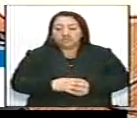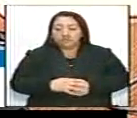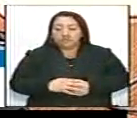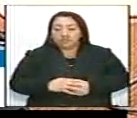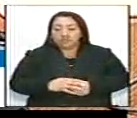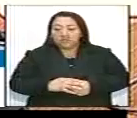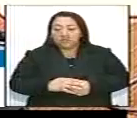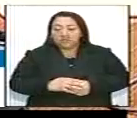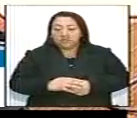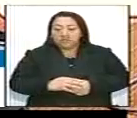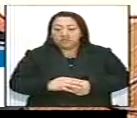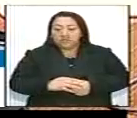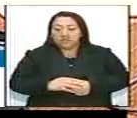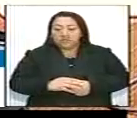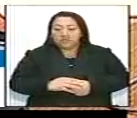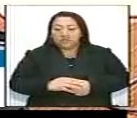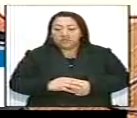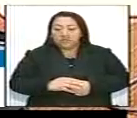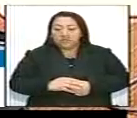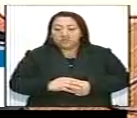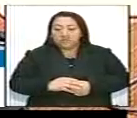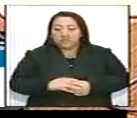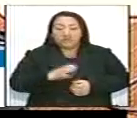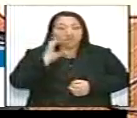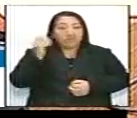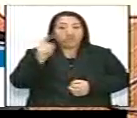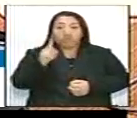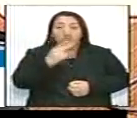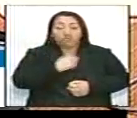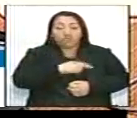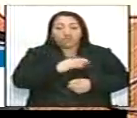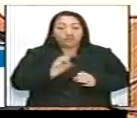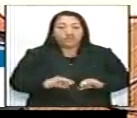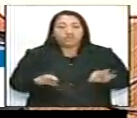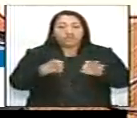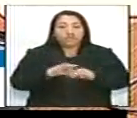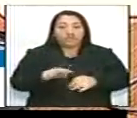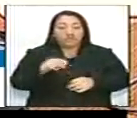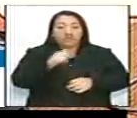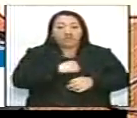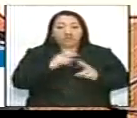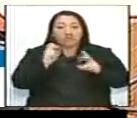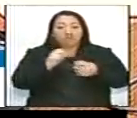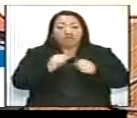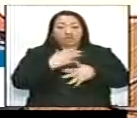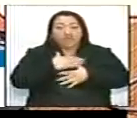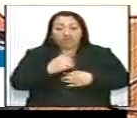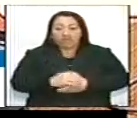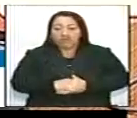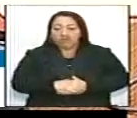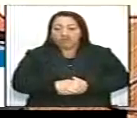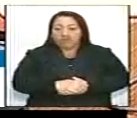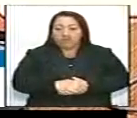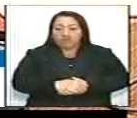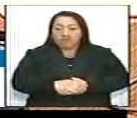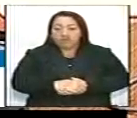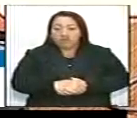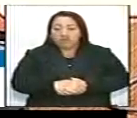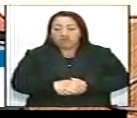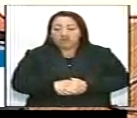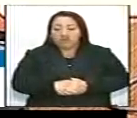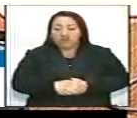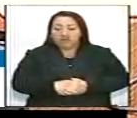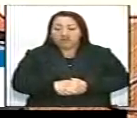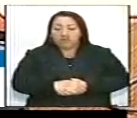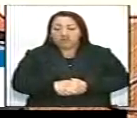que no es el hospital de alta complejidad lo más importante en la cadena del sistema de salud. Allá se llega ya cuando todo lo demás no